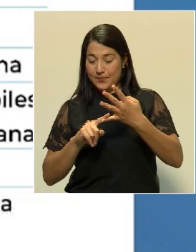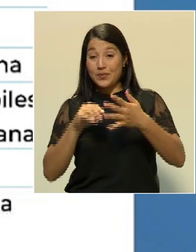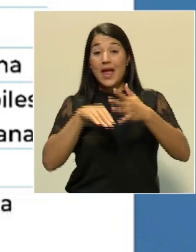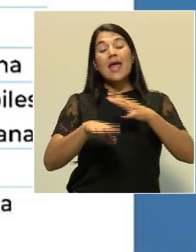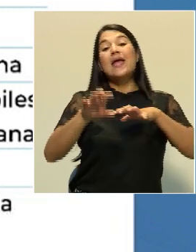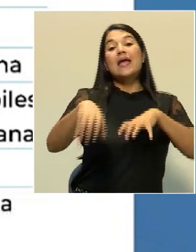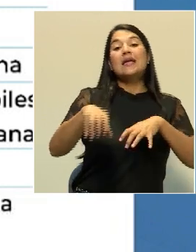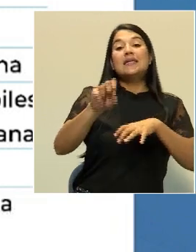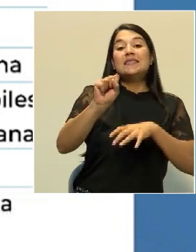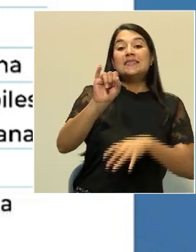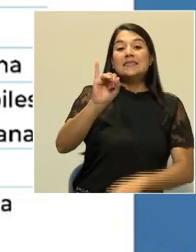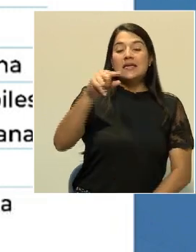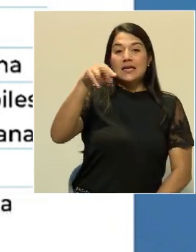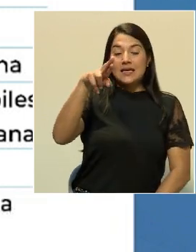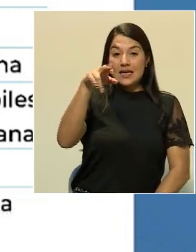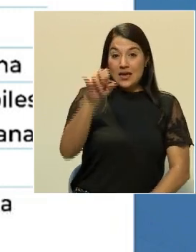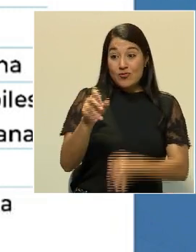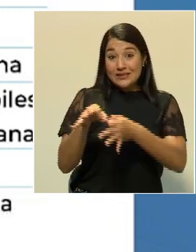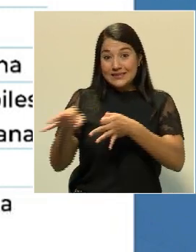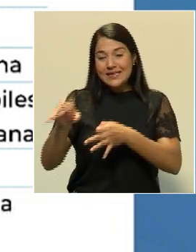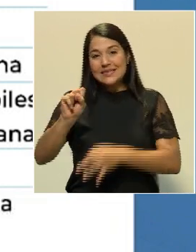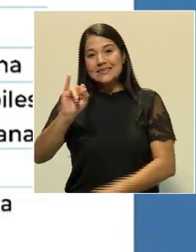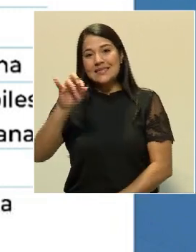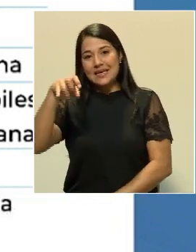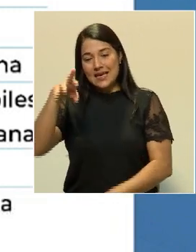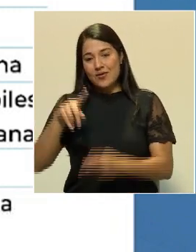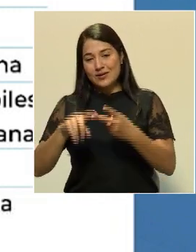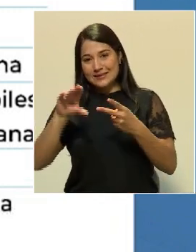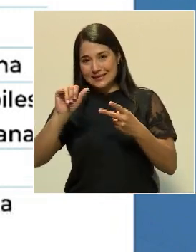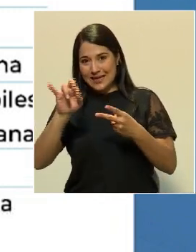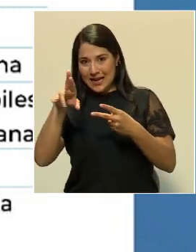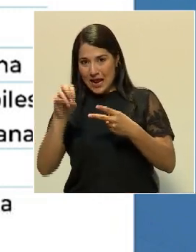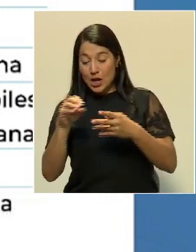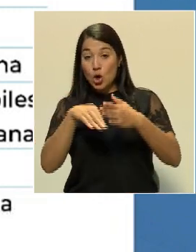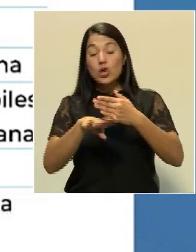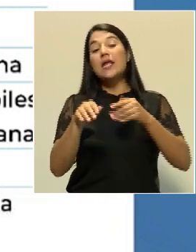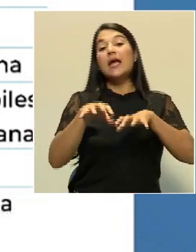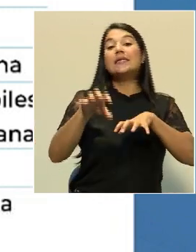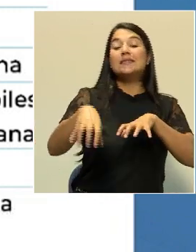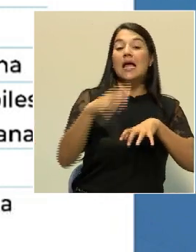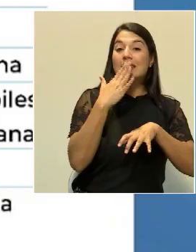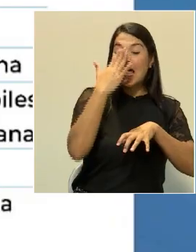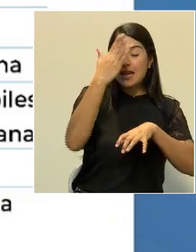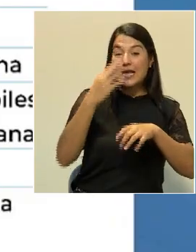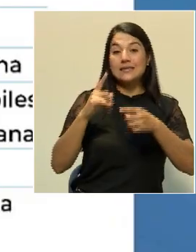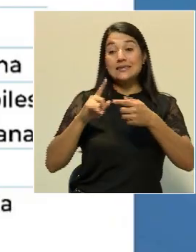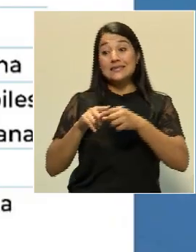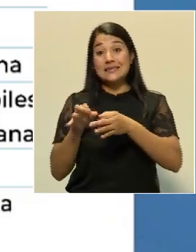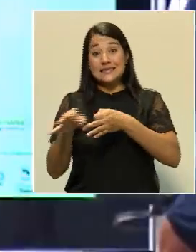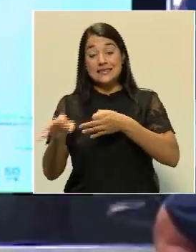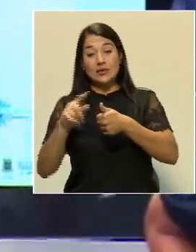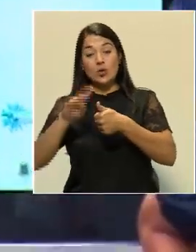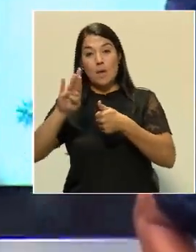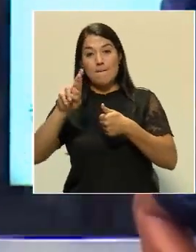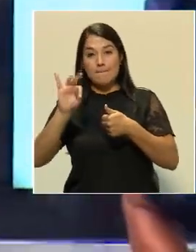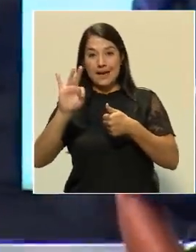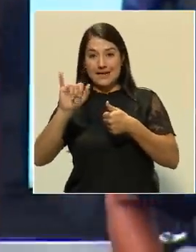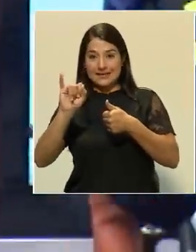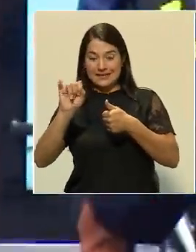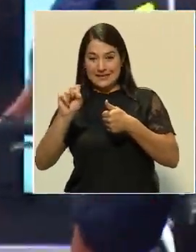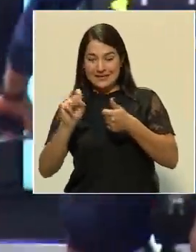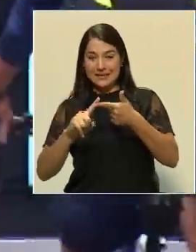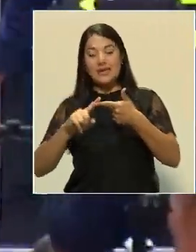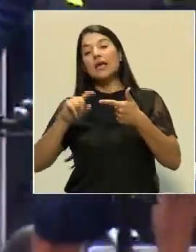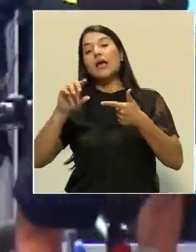El Cairo y Siquirres; mientras que en el cantón de Talamanca, los distritos Bratzi, Cahuita y Zigzaola. En